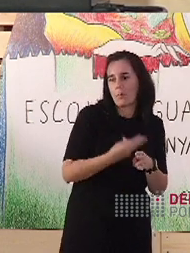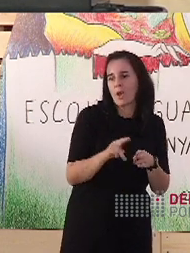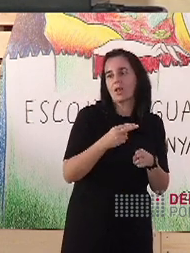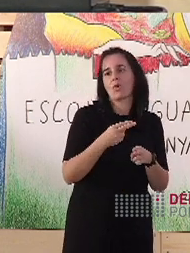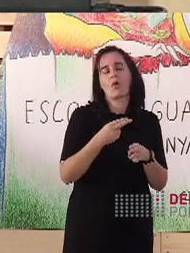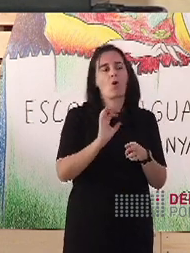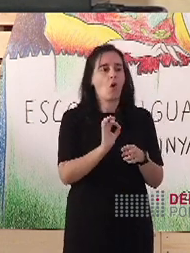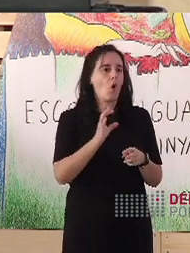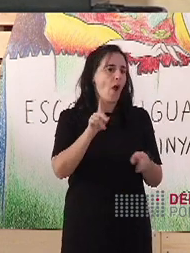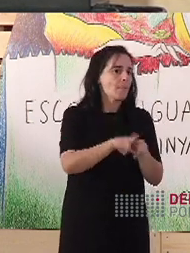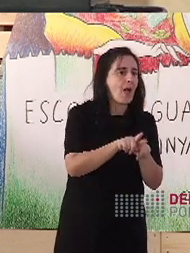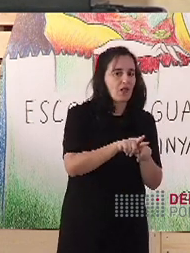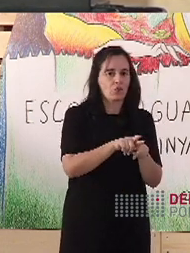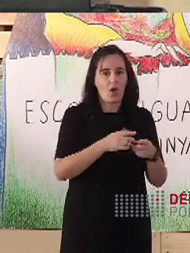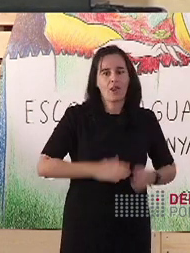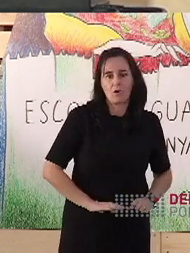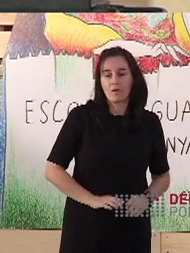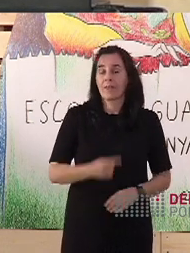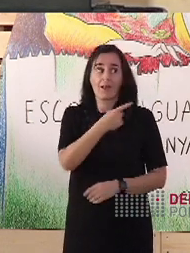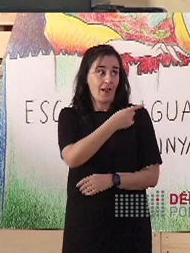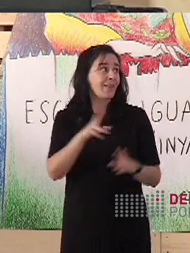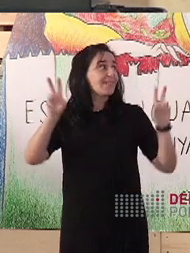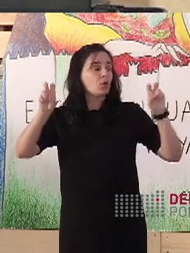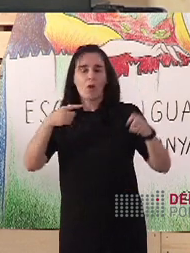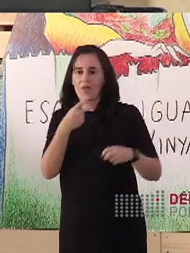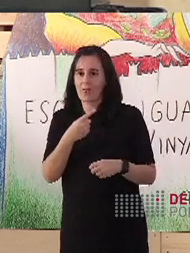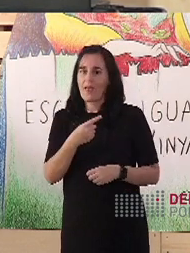es Madrastra es follada por